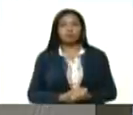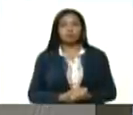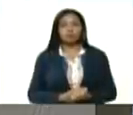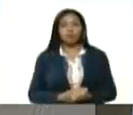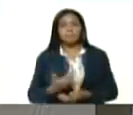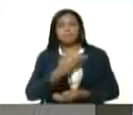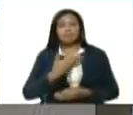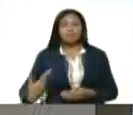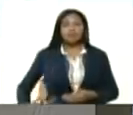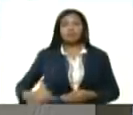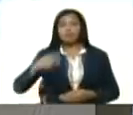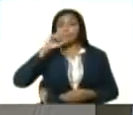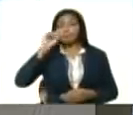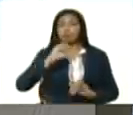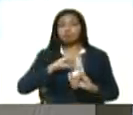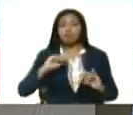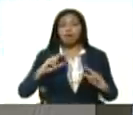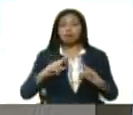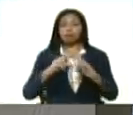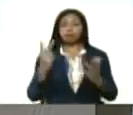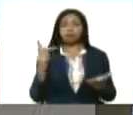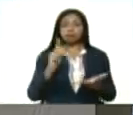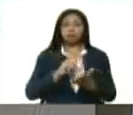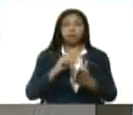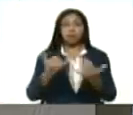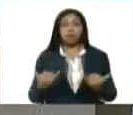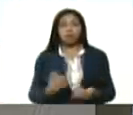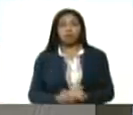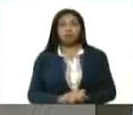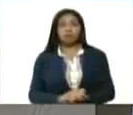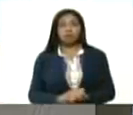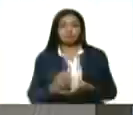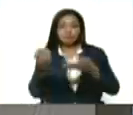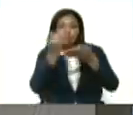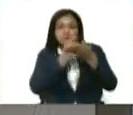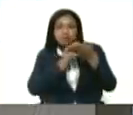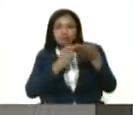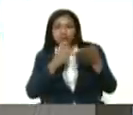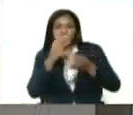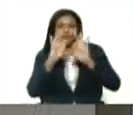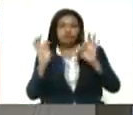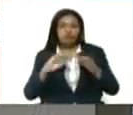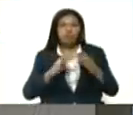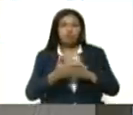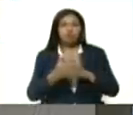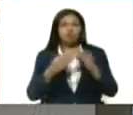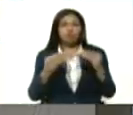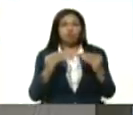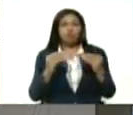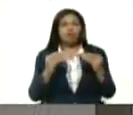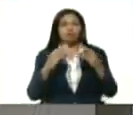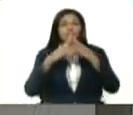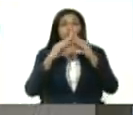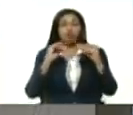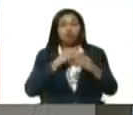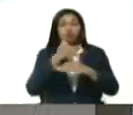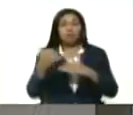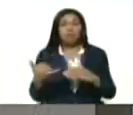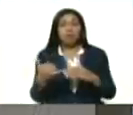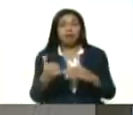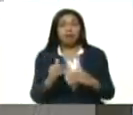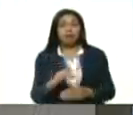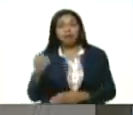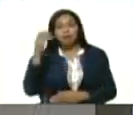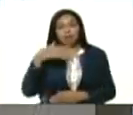el presidente Maduro ya se encontraba en el diseño de todos los planes con los